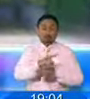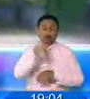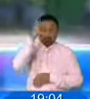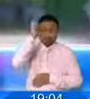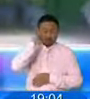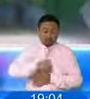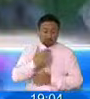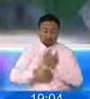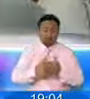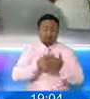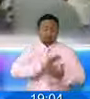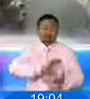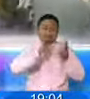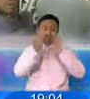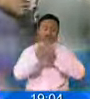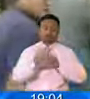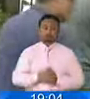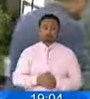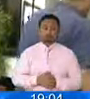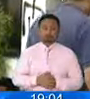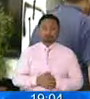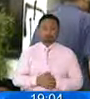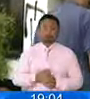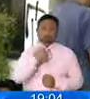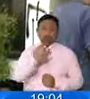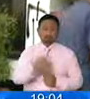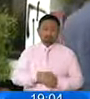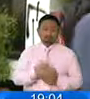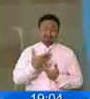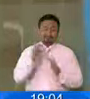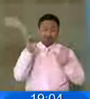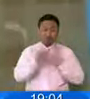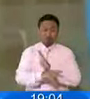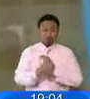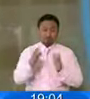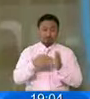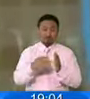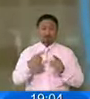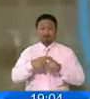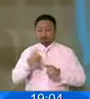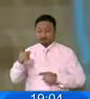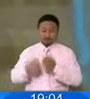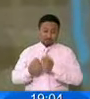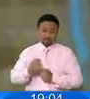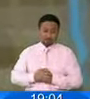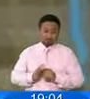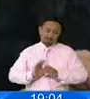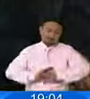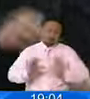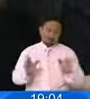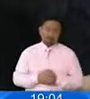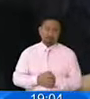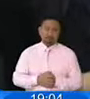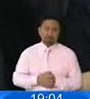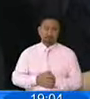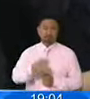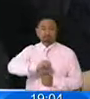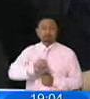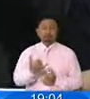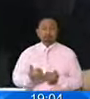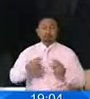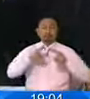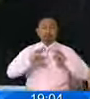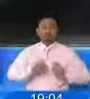en el proceso de transformación. Adelantan que no presentarán ninguna denuncia en contra de los hechos vandálicos en su sede. Lo que sí se